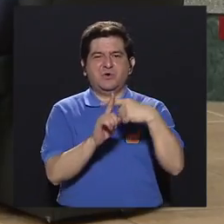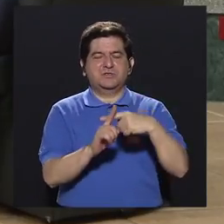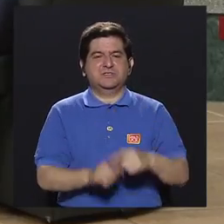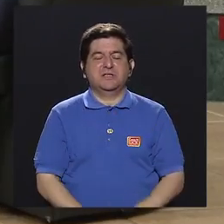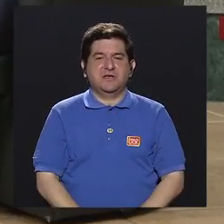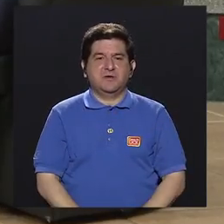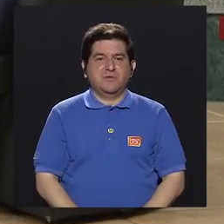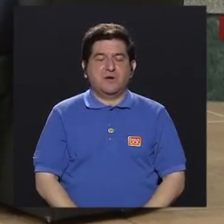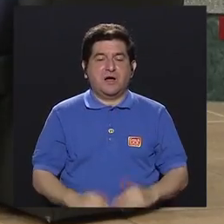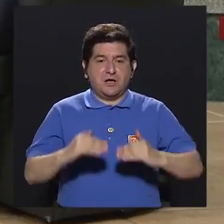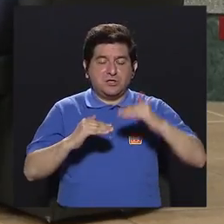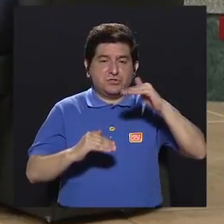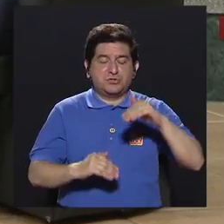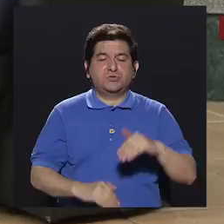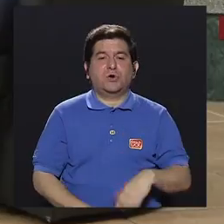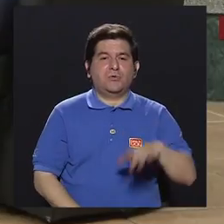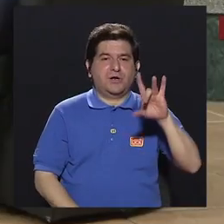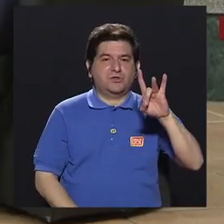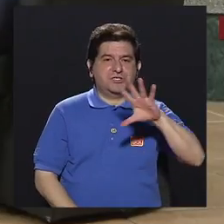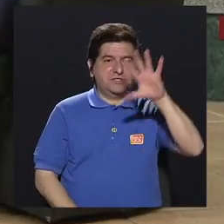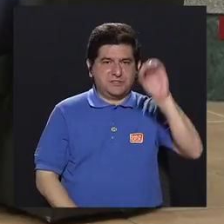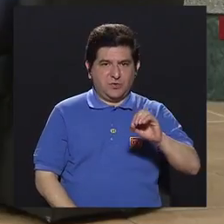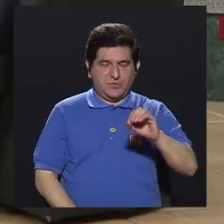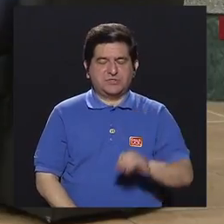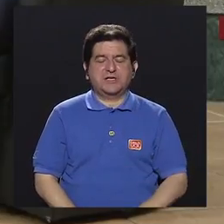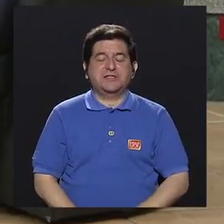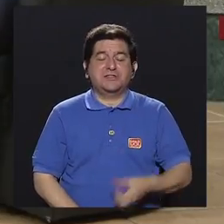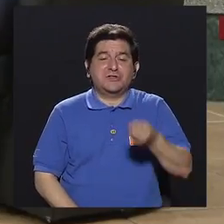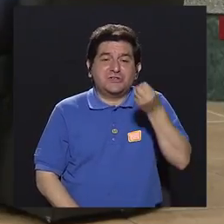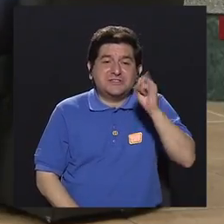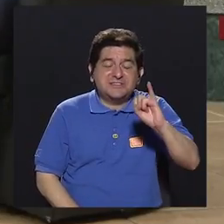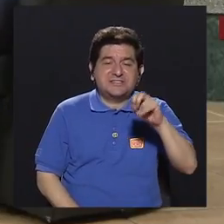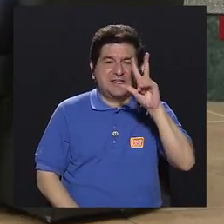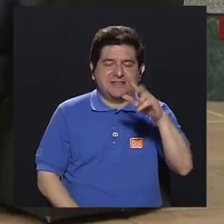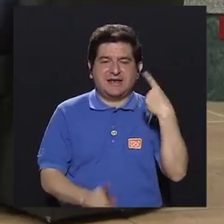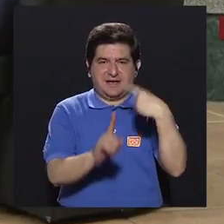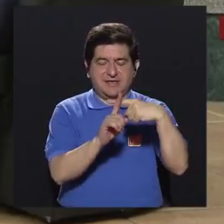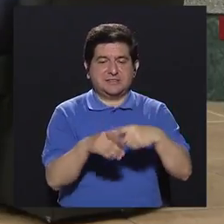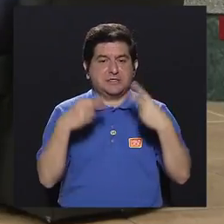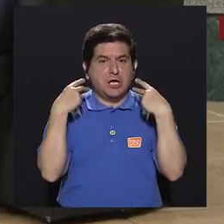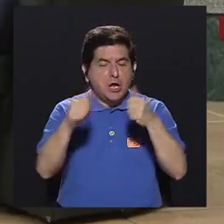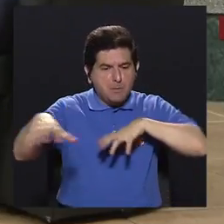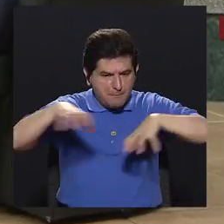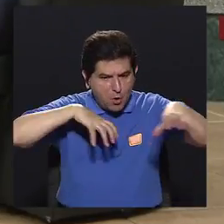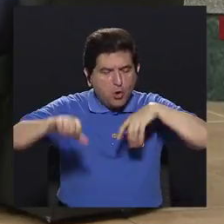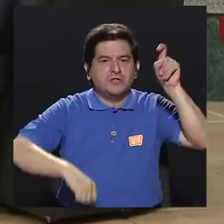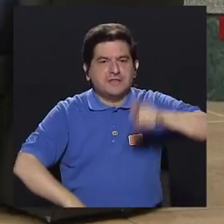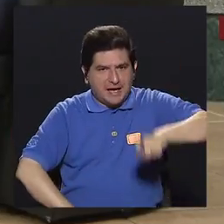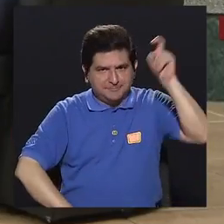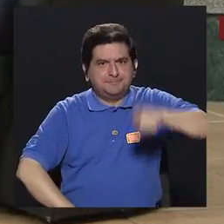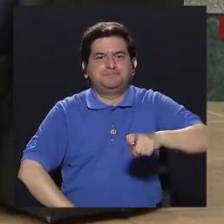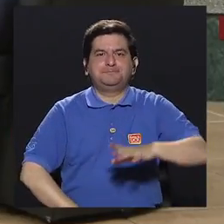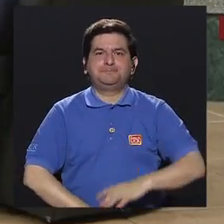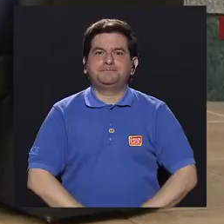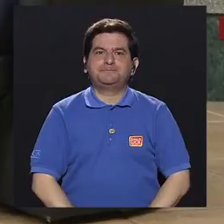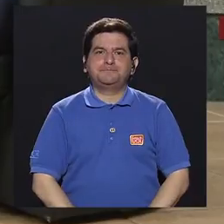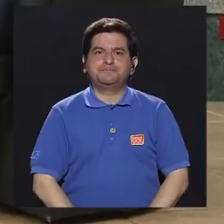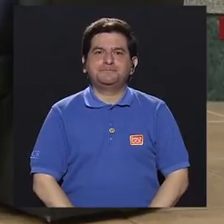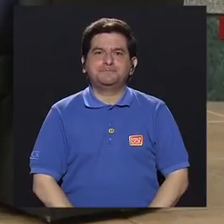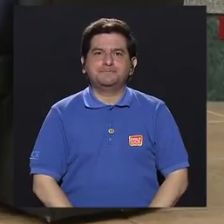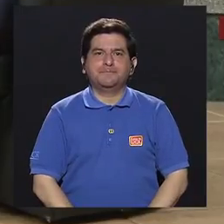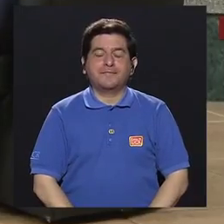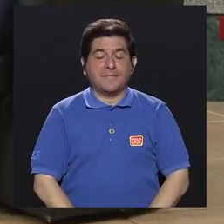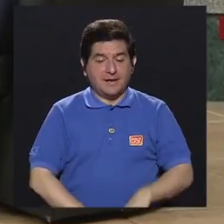más del 85% de posibilidades de que realmente sea un accidente cerebrovascular y hay que actuar de manera inmediata. Uh-huh. Y